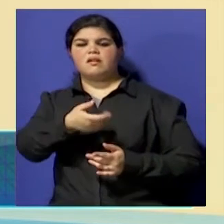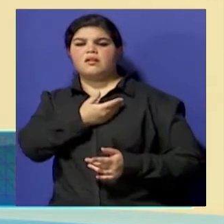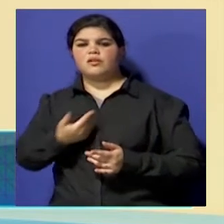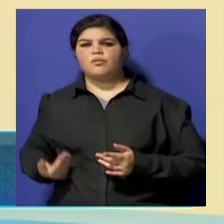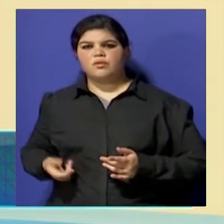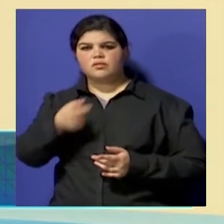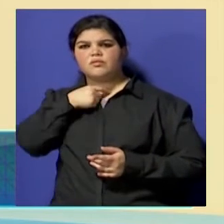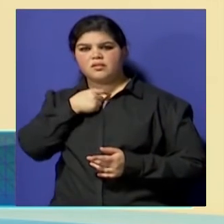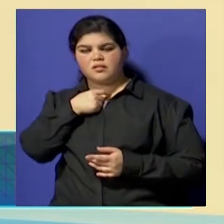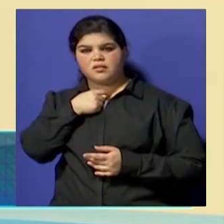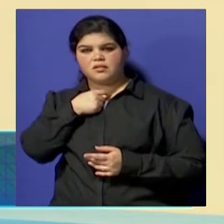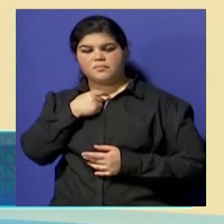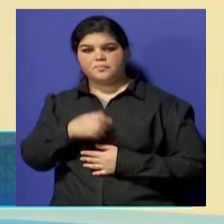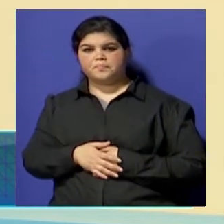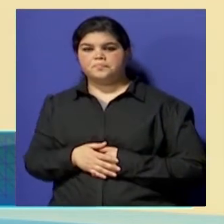a favor del impeachment.